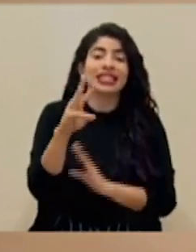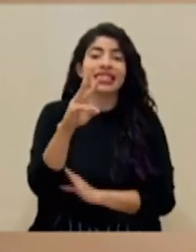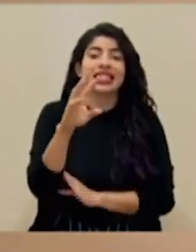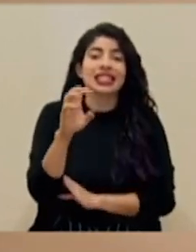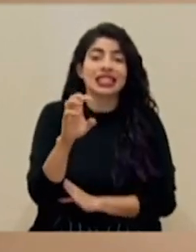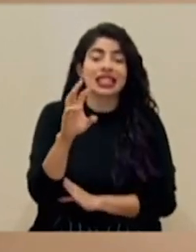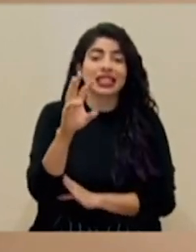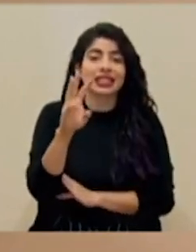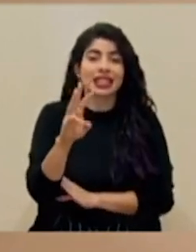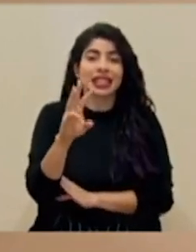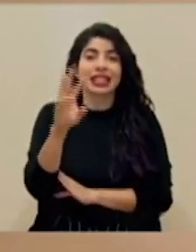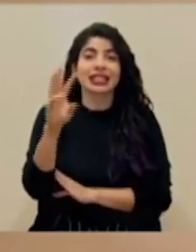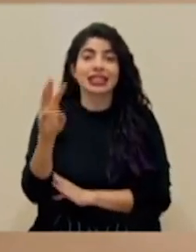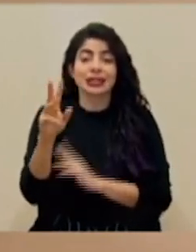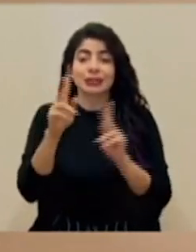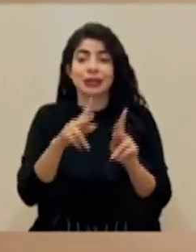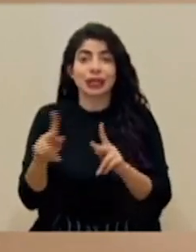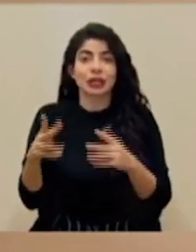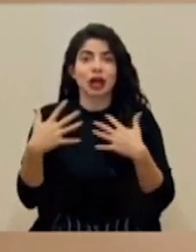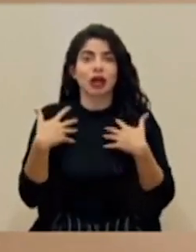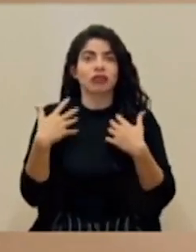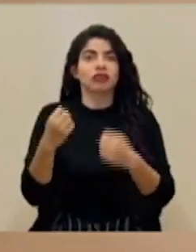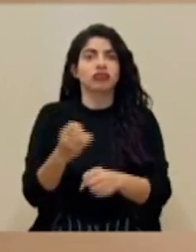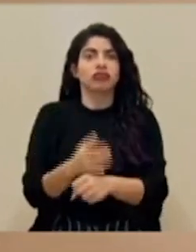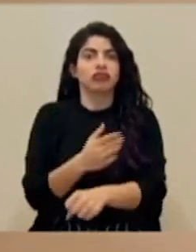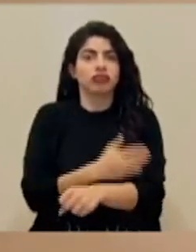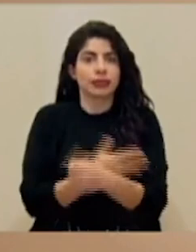65.666 personas recuperadas.